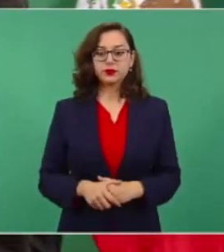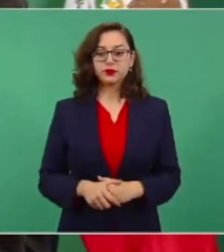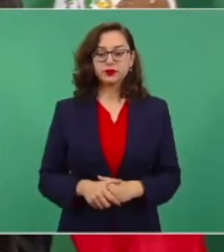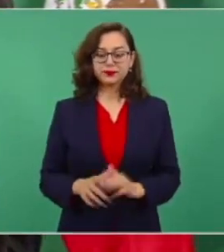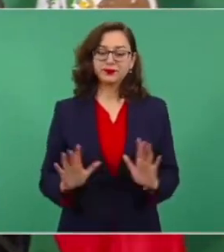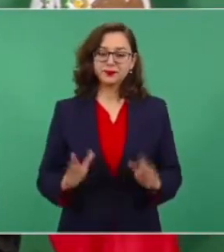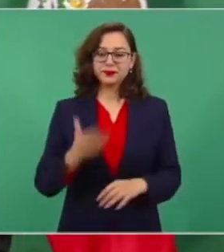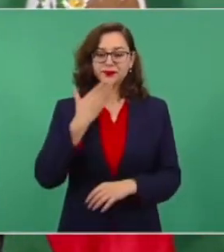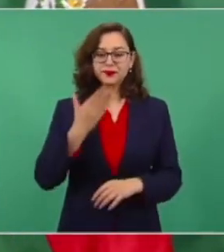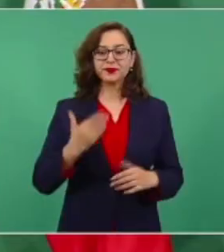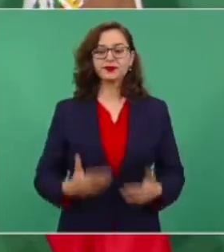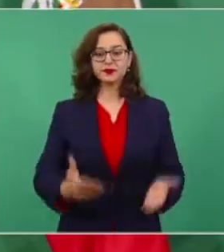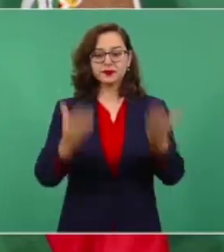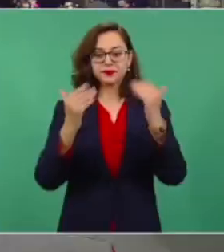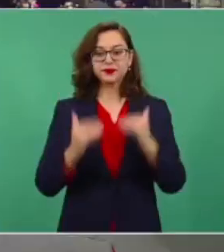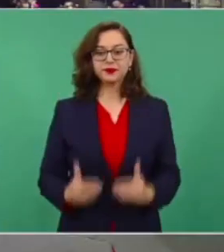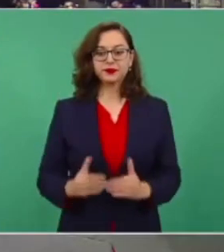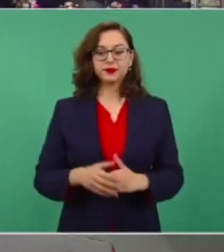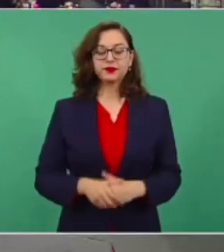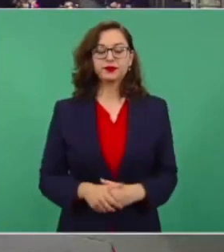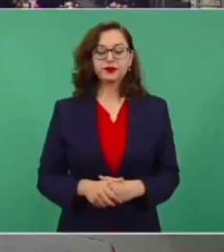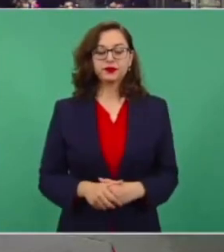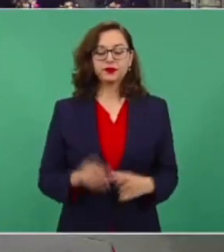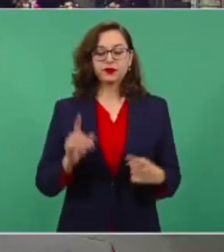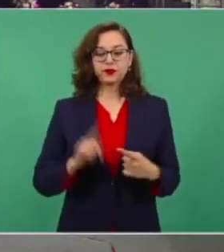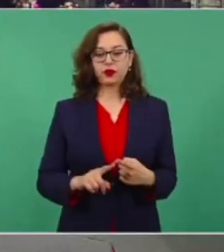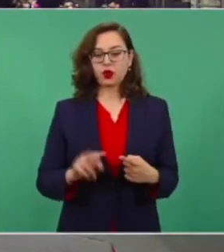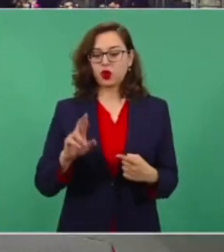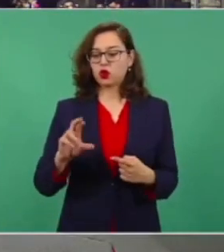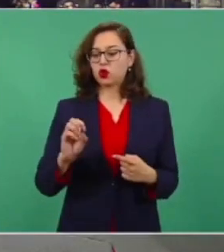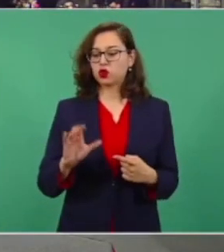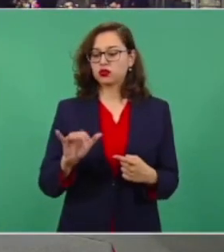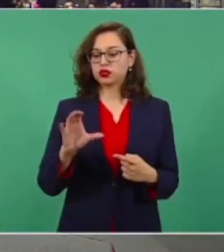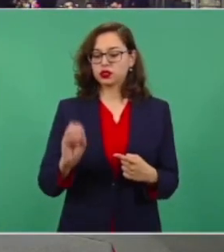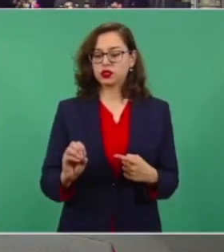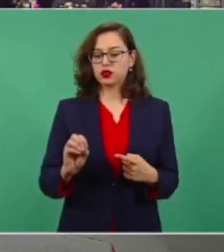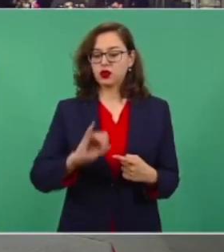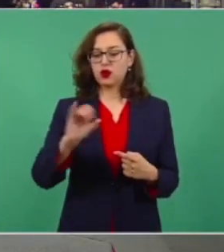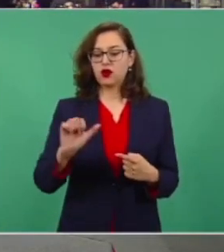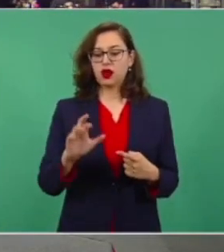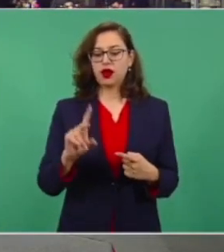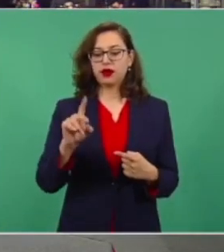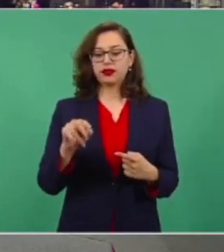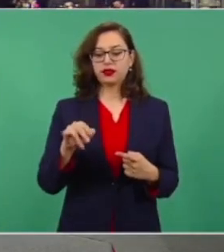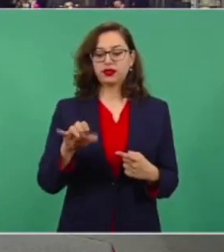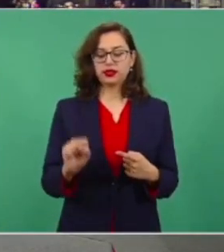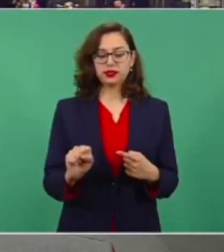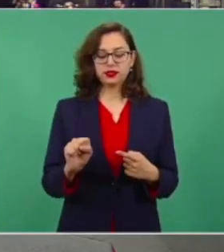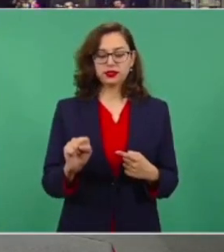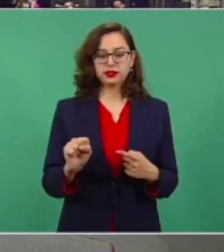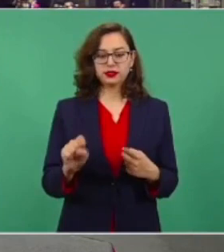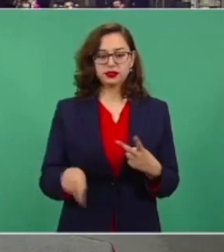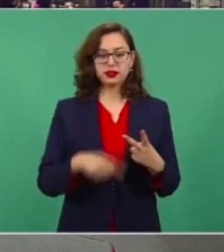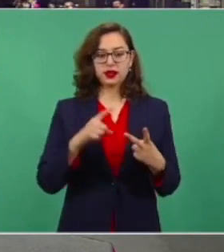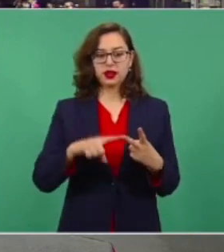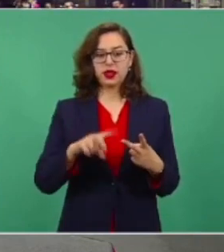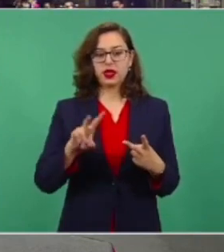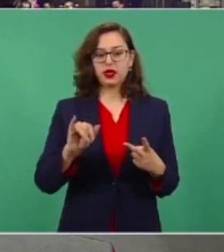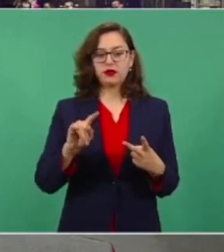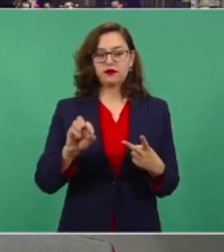Bueno, ahora sí, quedaron pendientes Rocío Jardines y